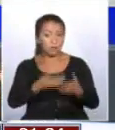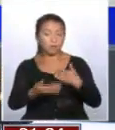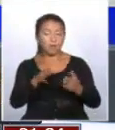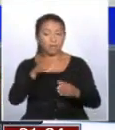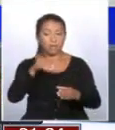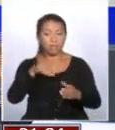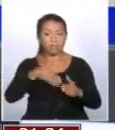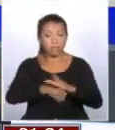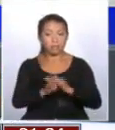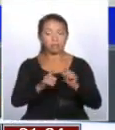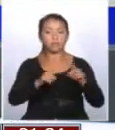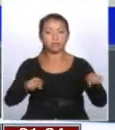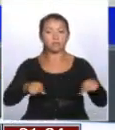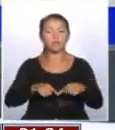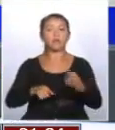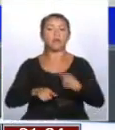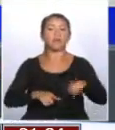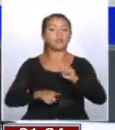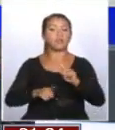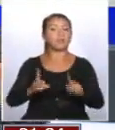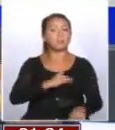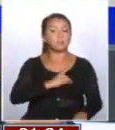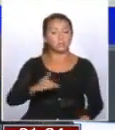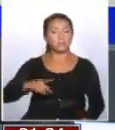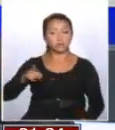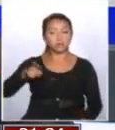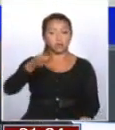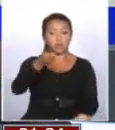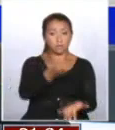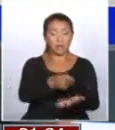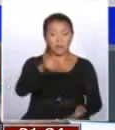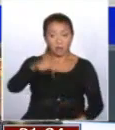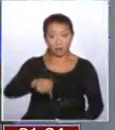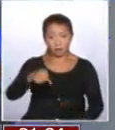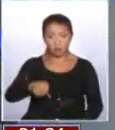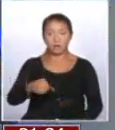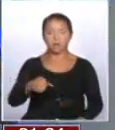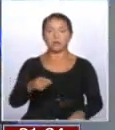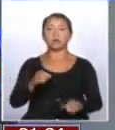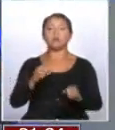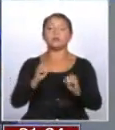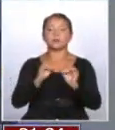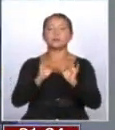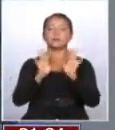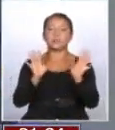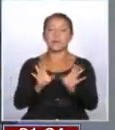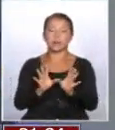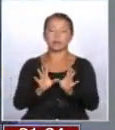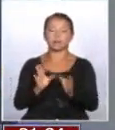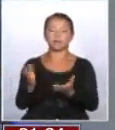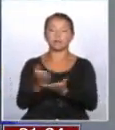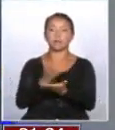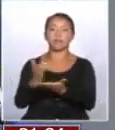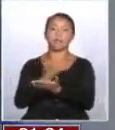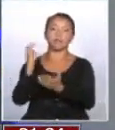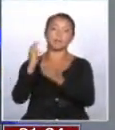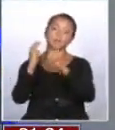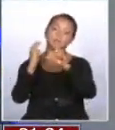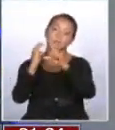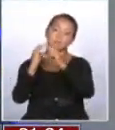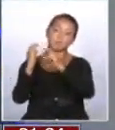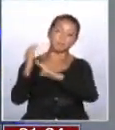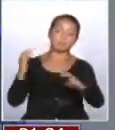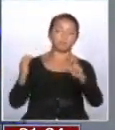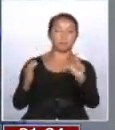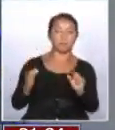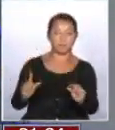comedor con el resto de los diputados de su partido, ¿usted lo va a pagar ahora? Claro, se va a descontar del viático. Perfecto. Mire, son un montón de